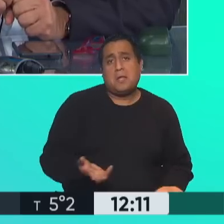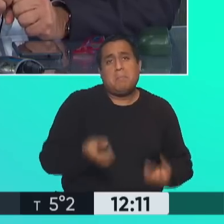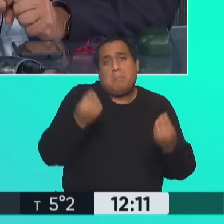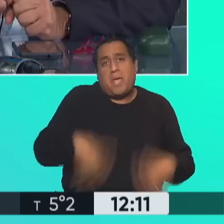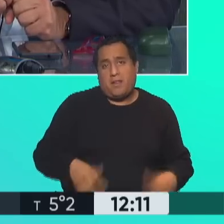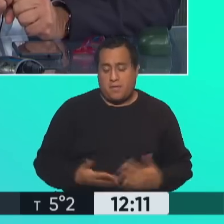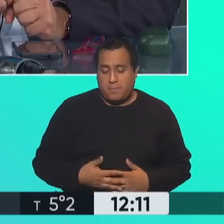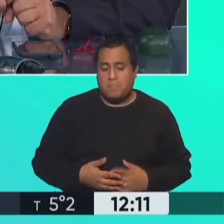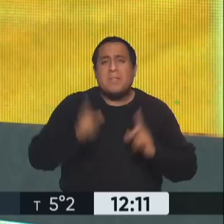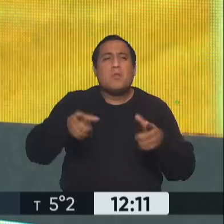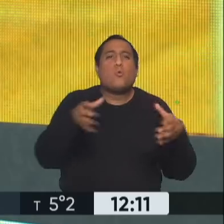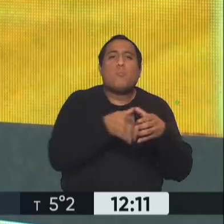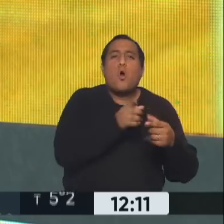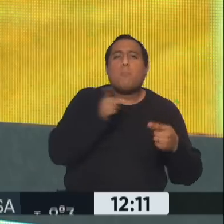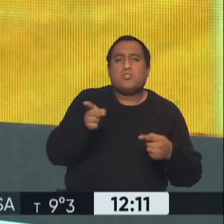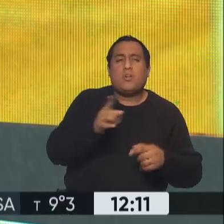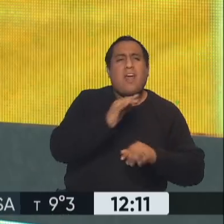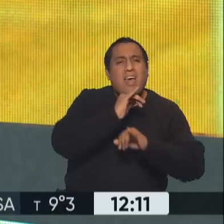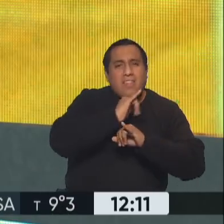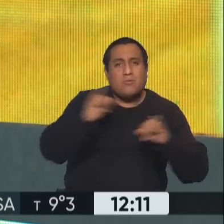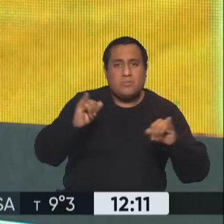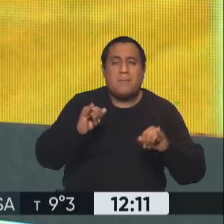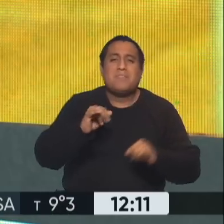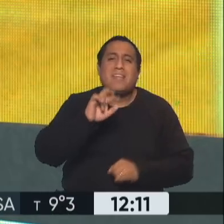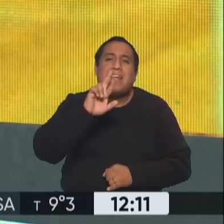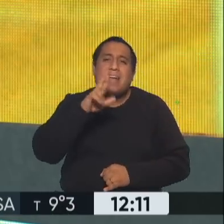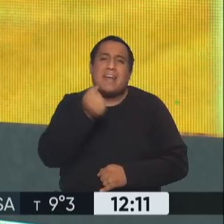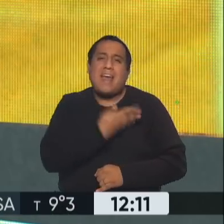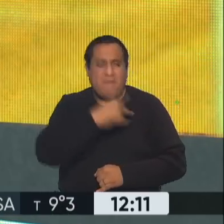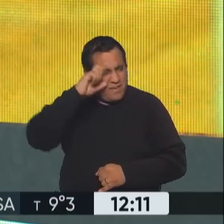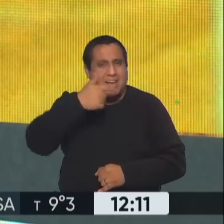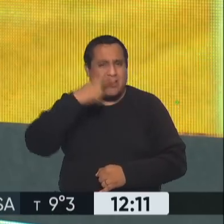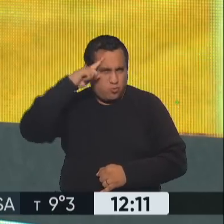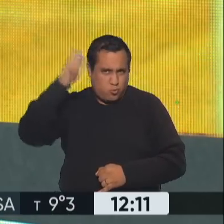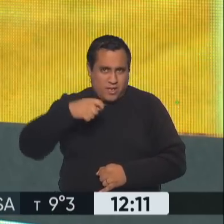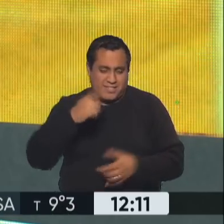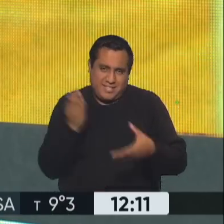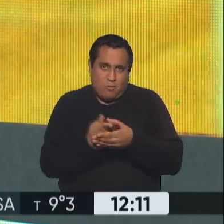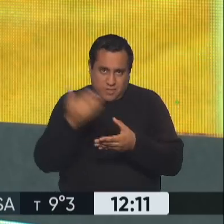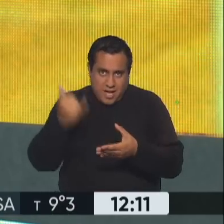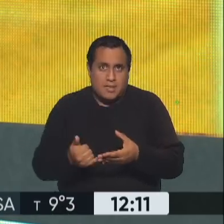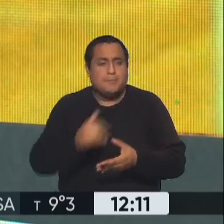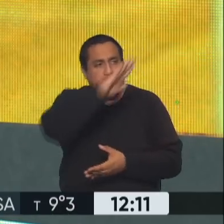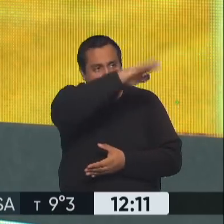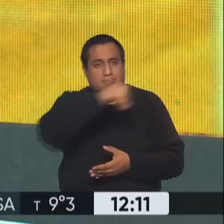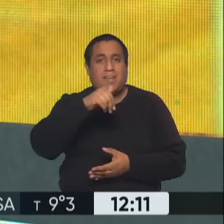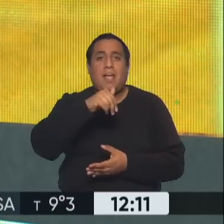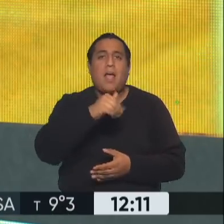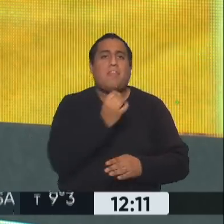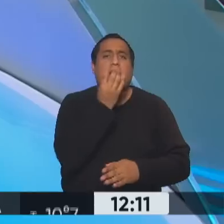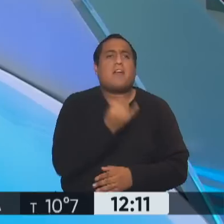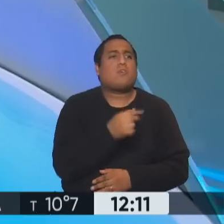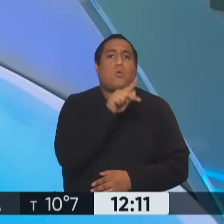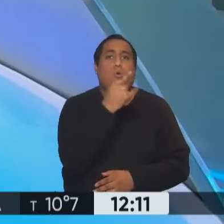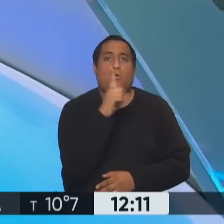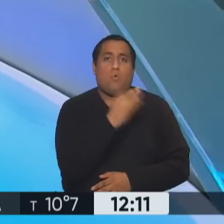por parte de la oposición, la causa la tiene Daniel Rafecas, que pidió además o citó a declaración a Matías Culfas, al